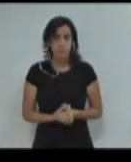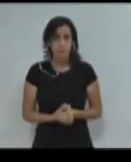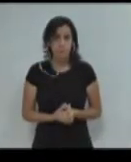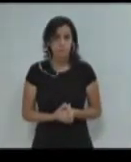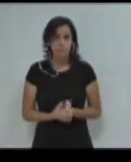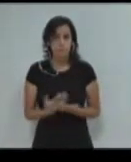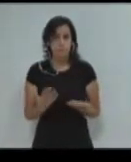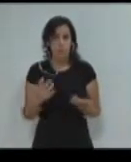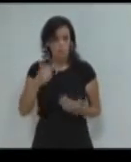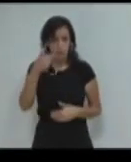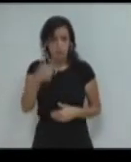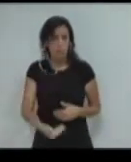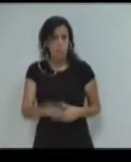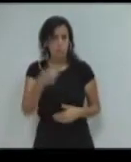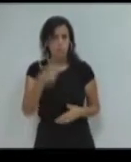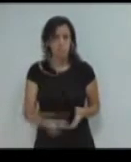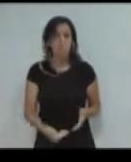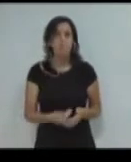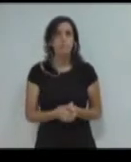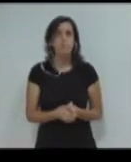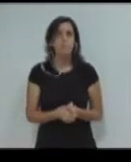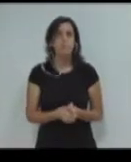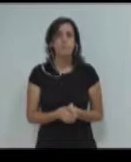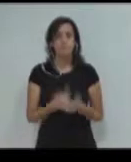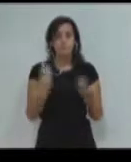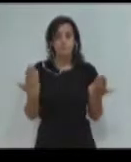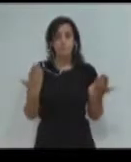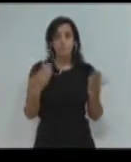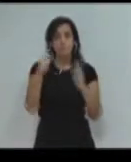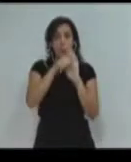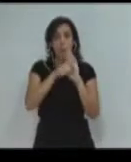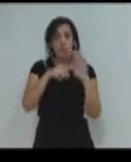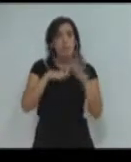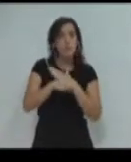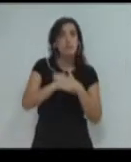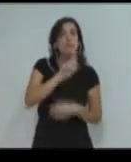y esto es muy importante, ¿es accesible el programa?